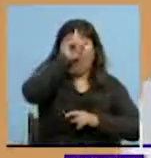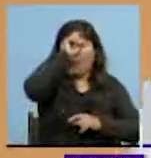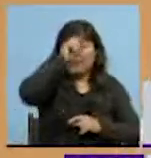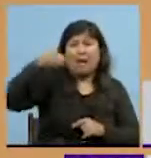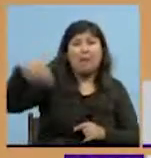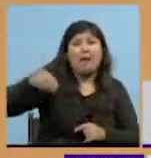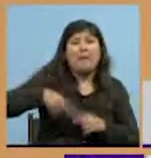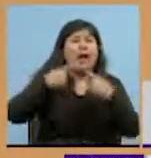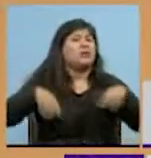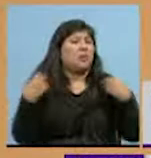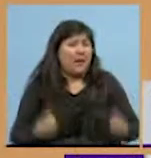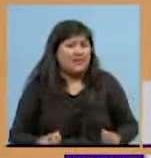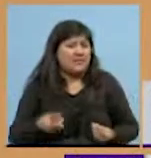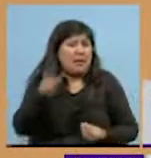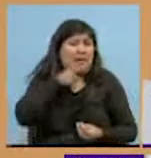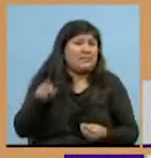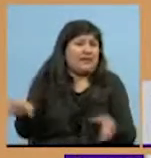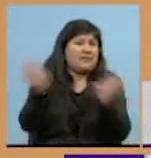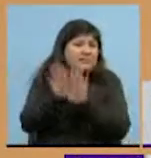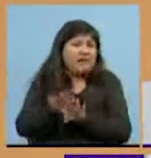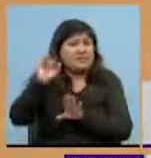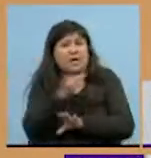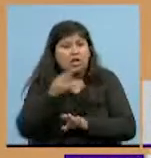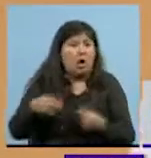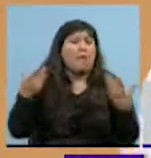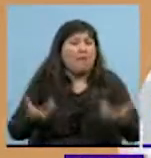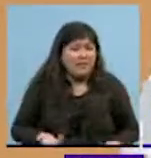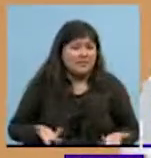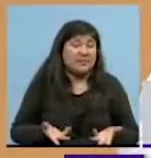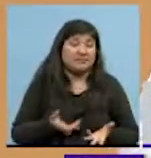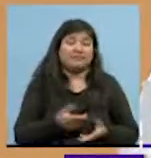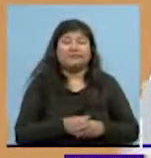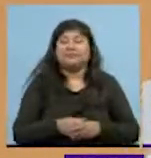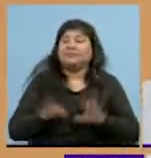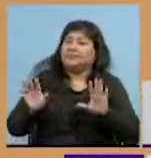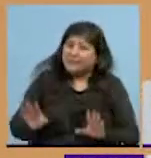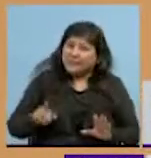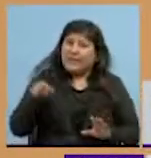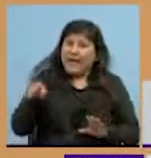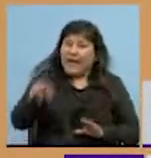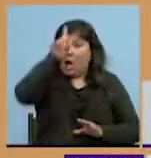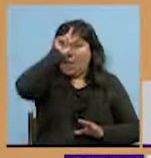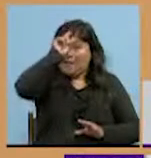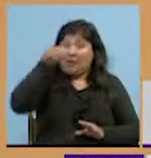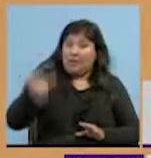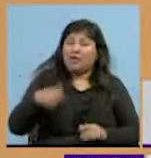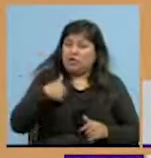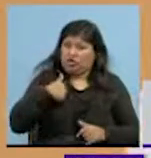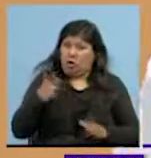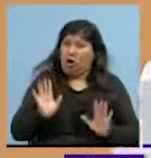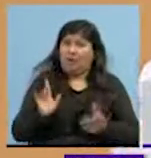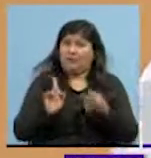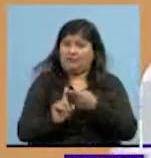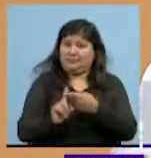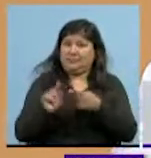Bueno, una de las personas que estuvo involucrada fui yo. Lógicamente, alguna vez mi madre me dijo que una calumnia